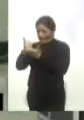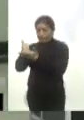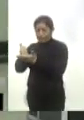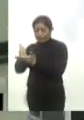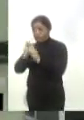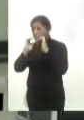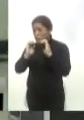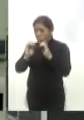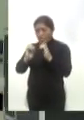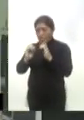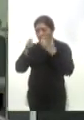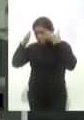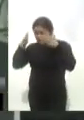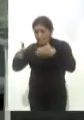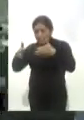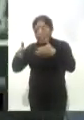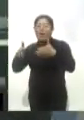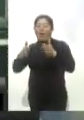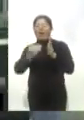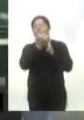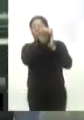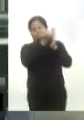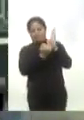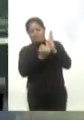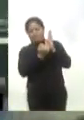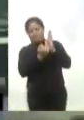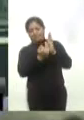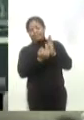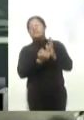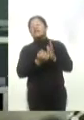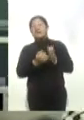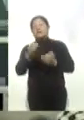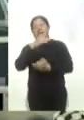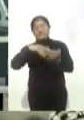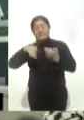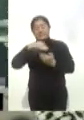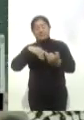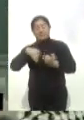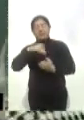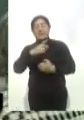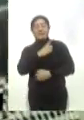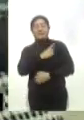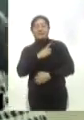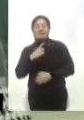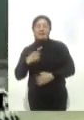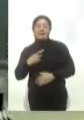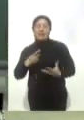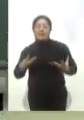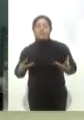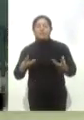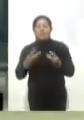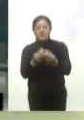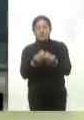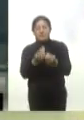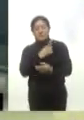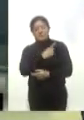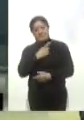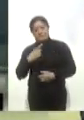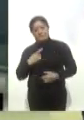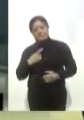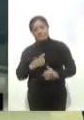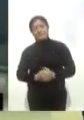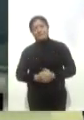órdenes se unan. El mensaje debe ser muy claro, porque por eso la sociedad se confunde.